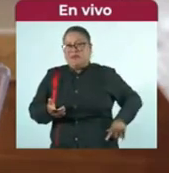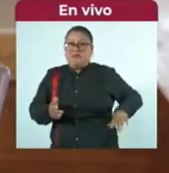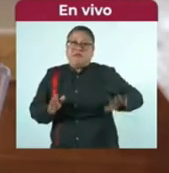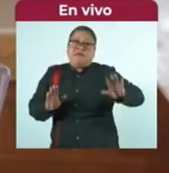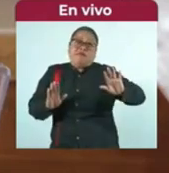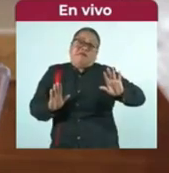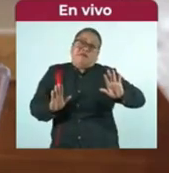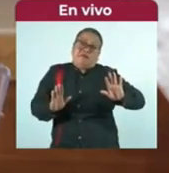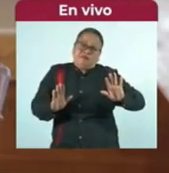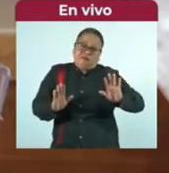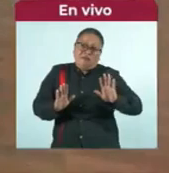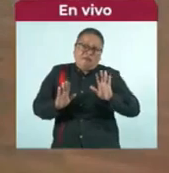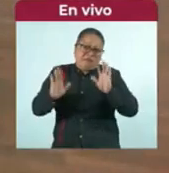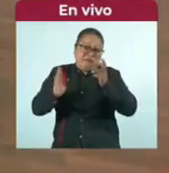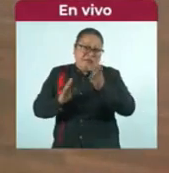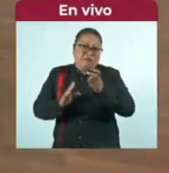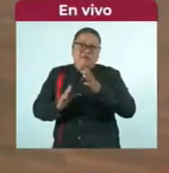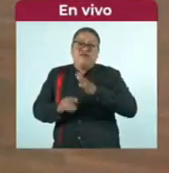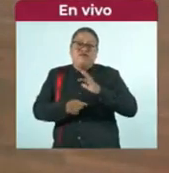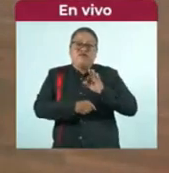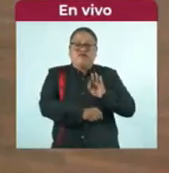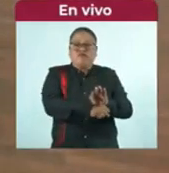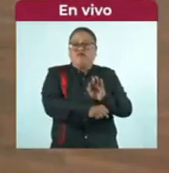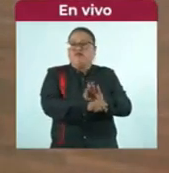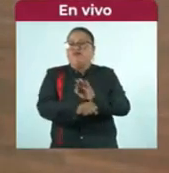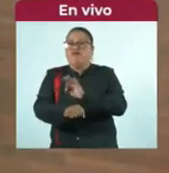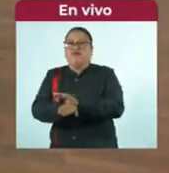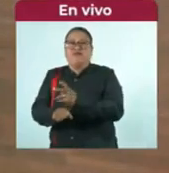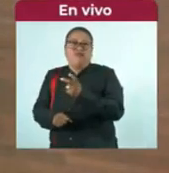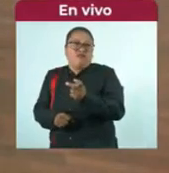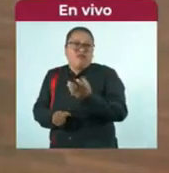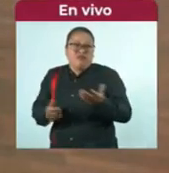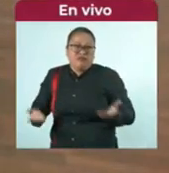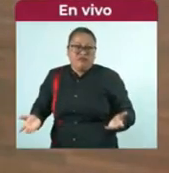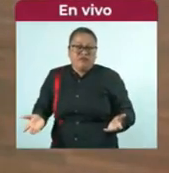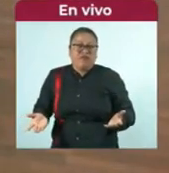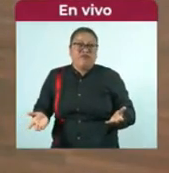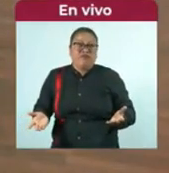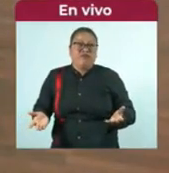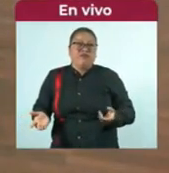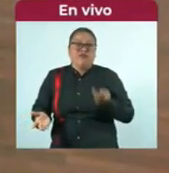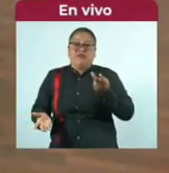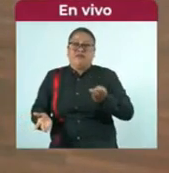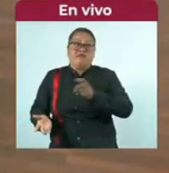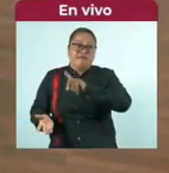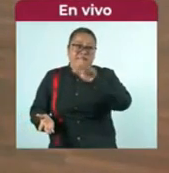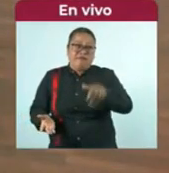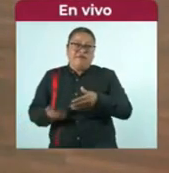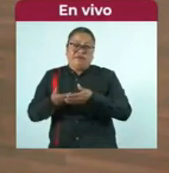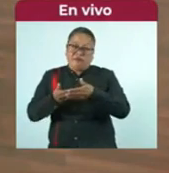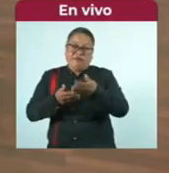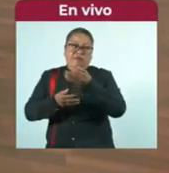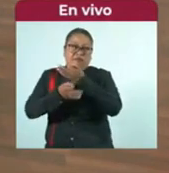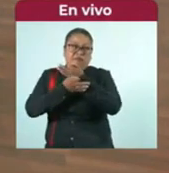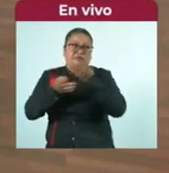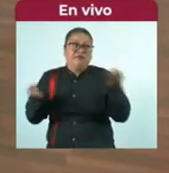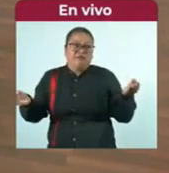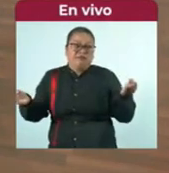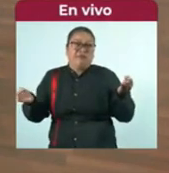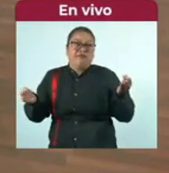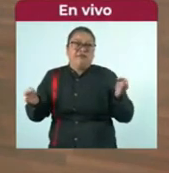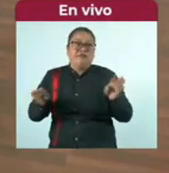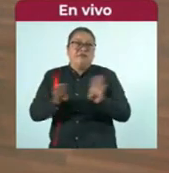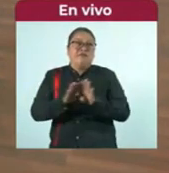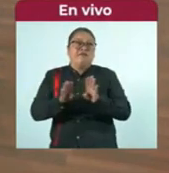porque tenían privilegios. Ya después vamos a informar cómo venía